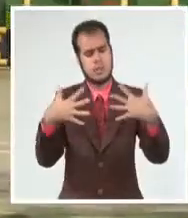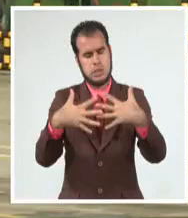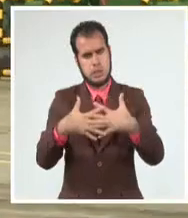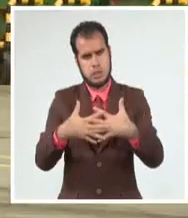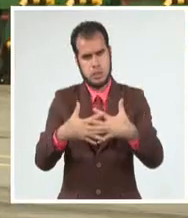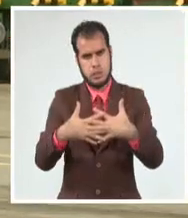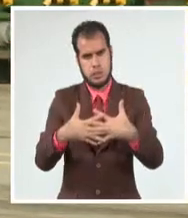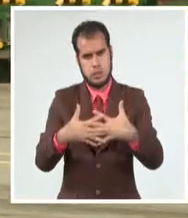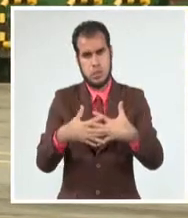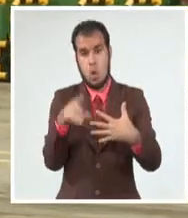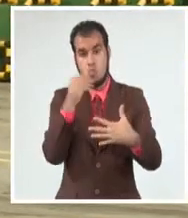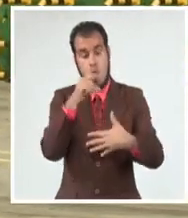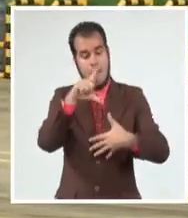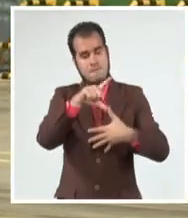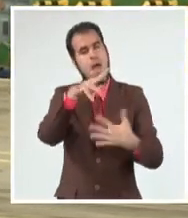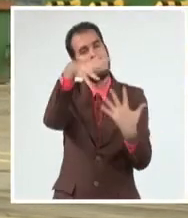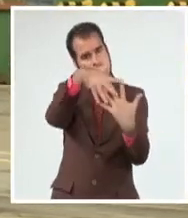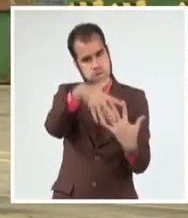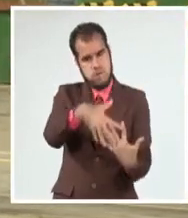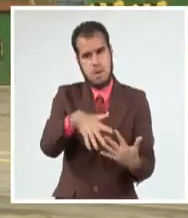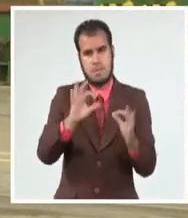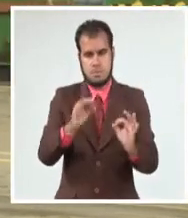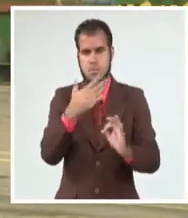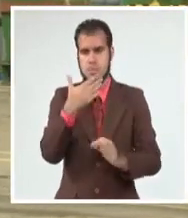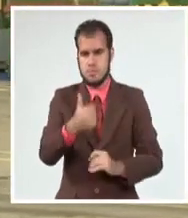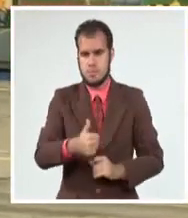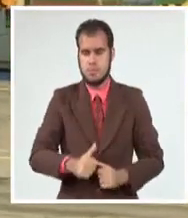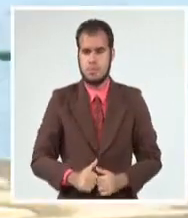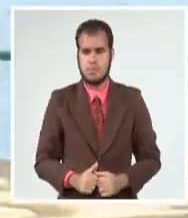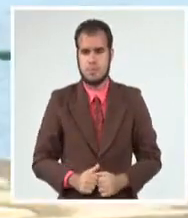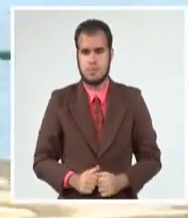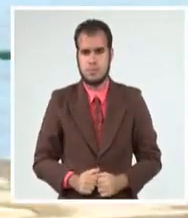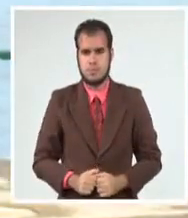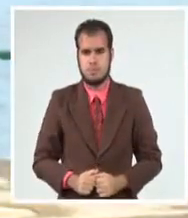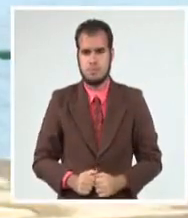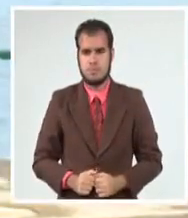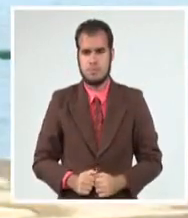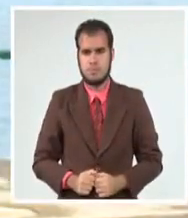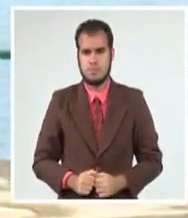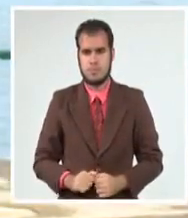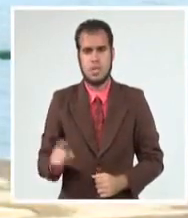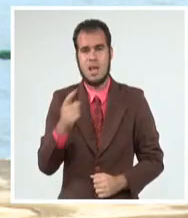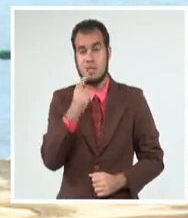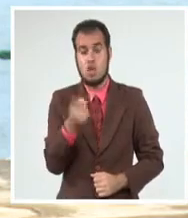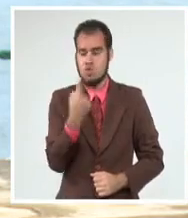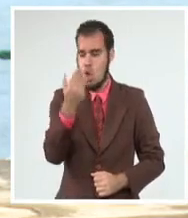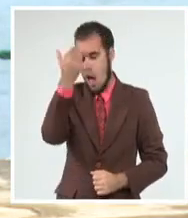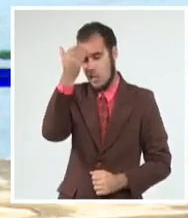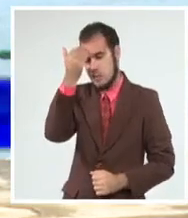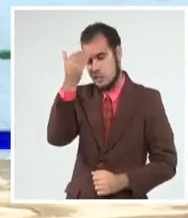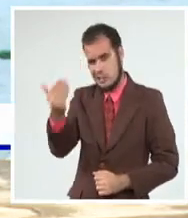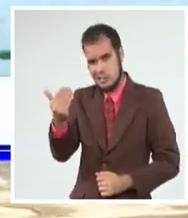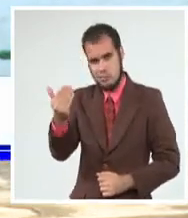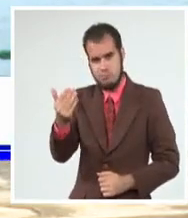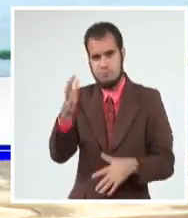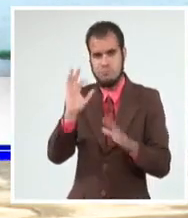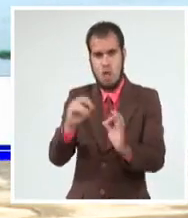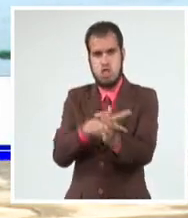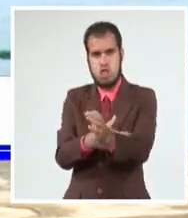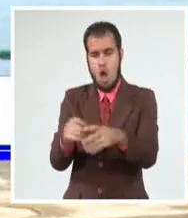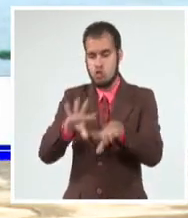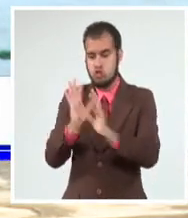latinoamericana y caribeña apreciamos altamente el envío de una i